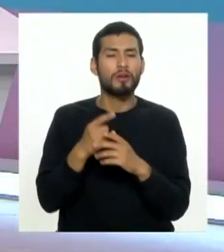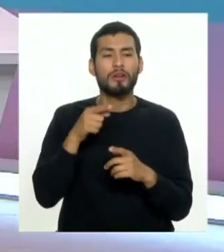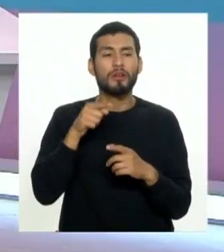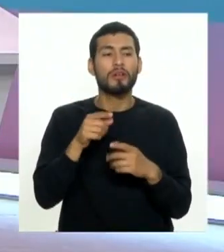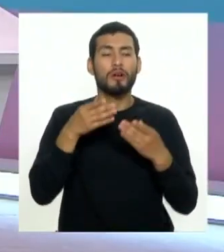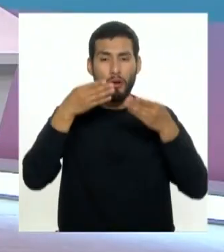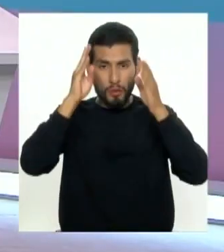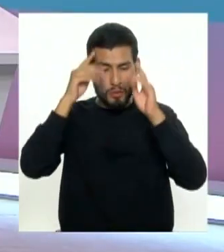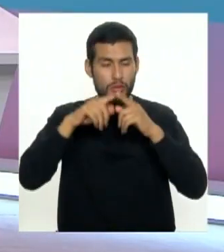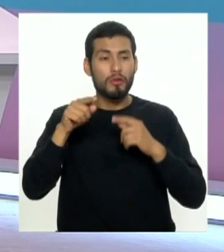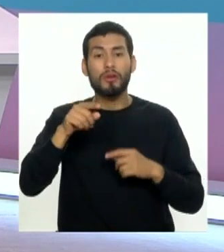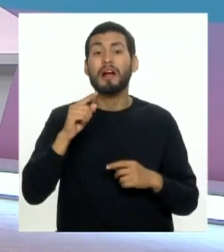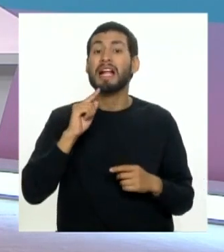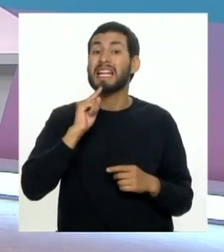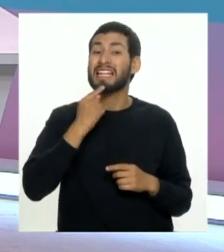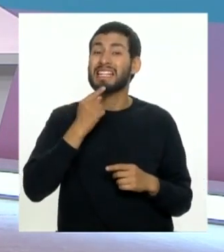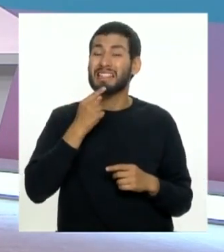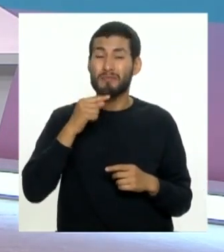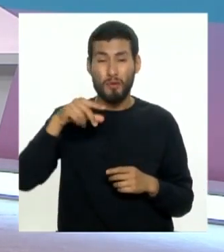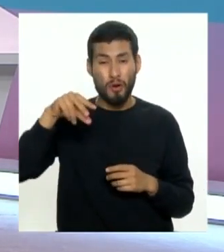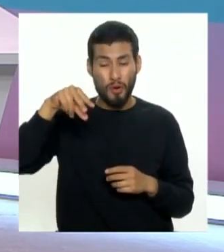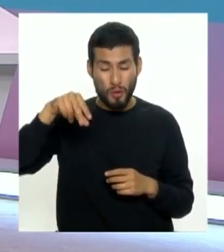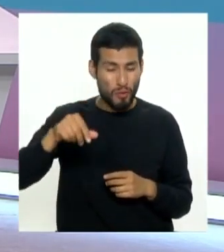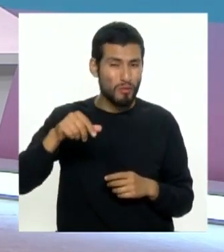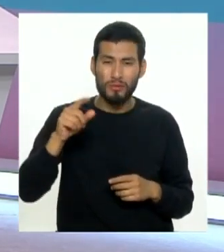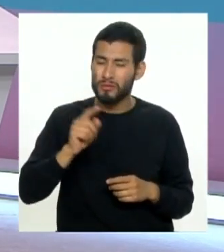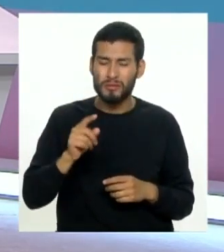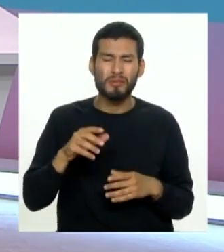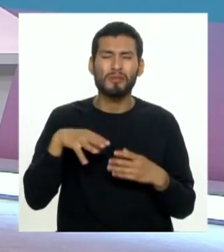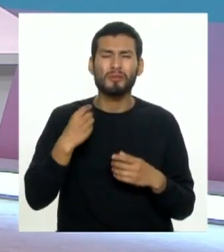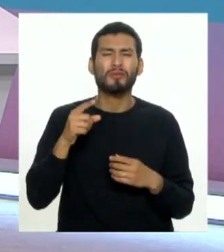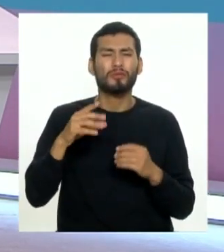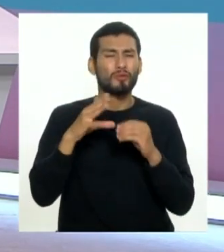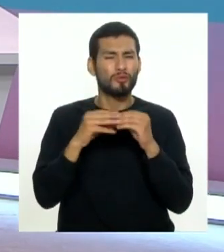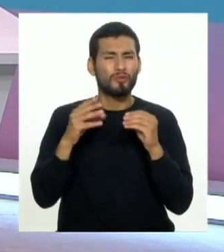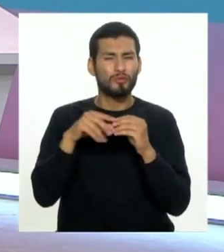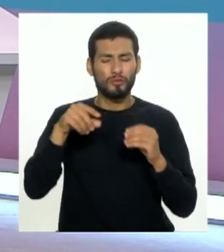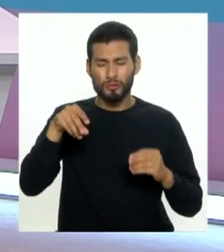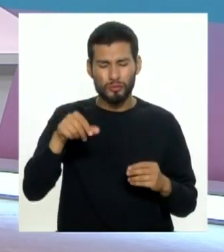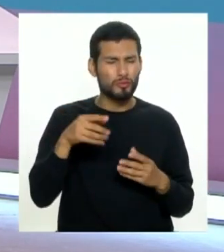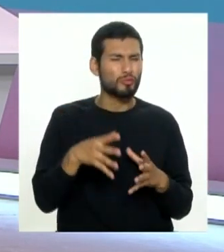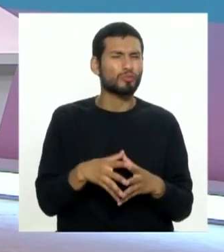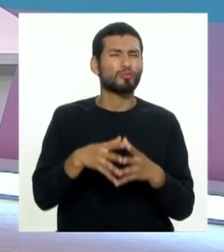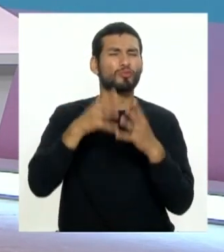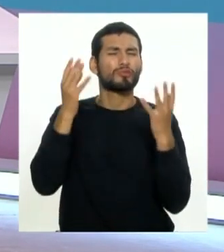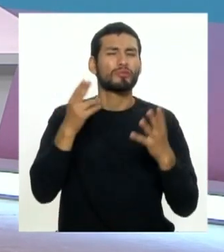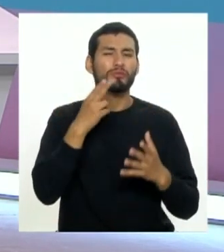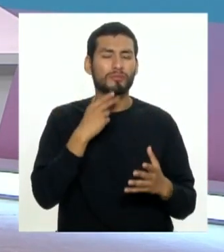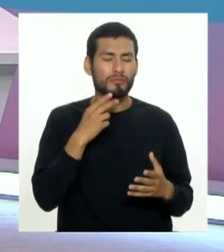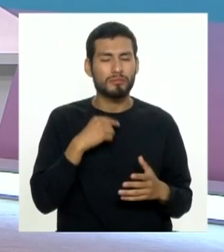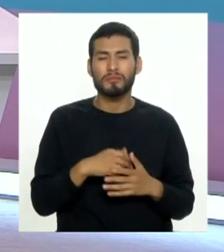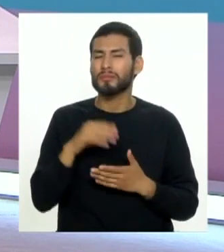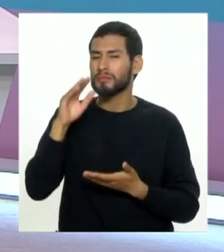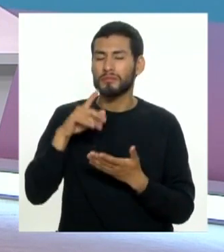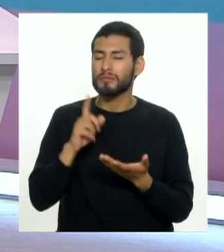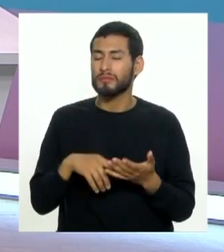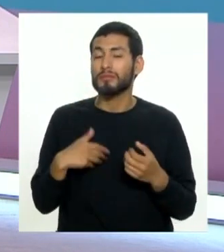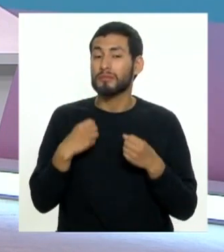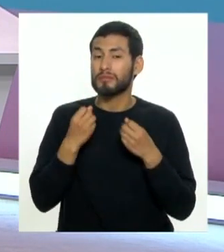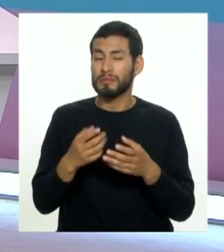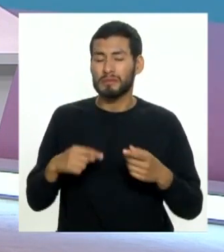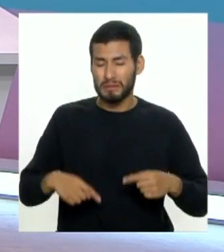limón, ningún zumo de frutas porque son muy altos en azúcares. Desventajas, puede